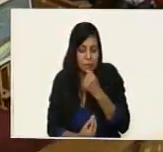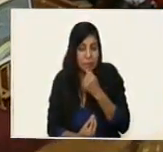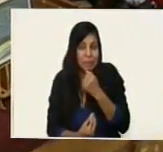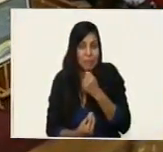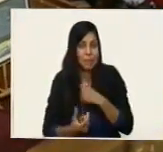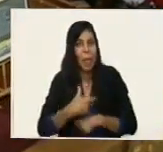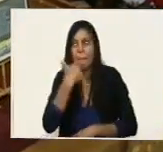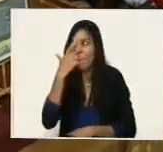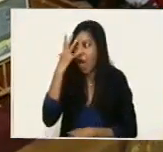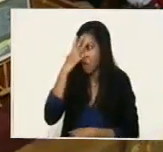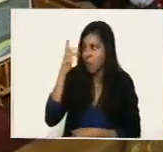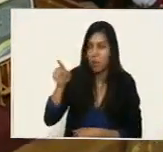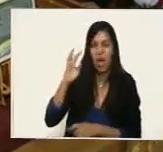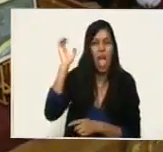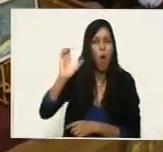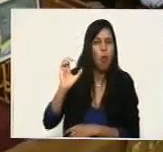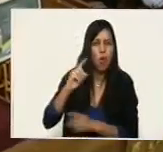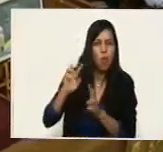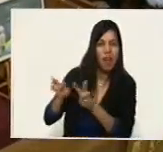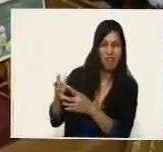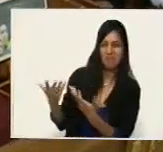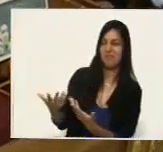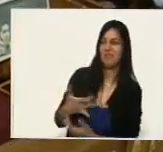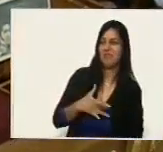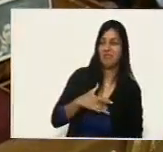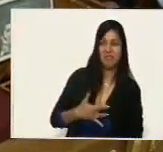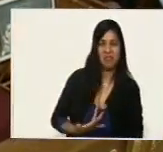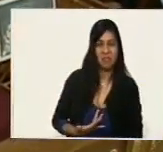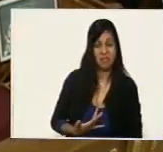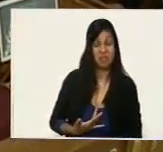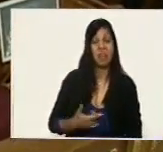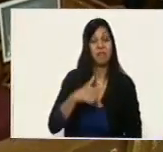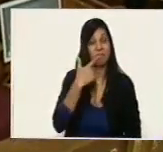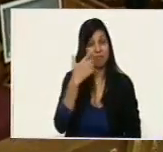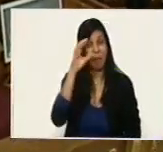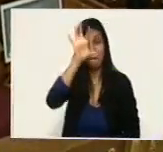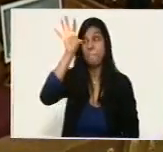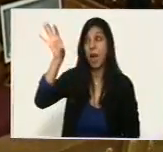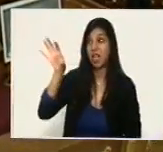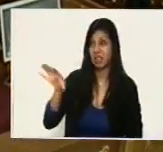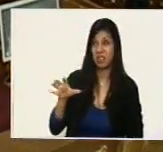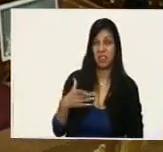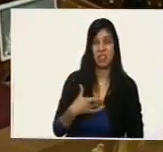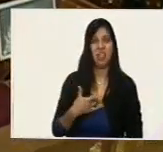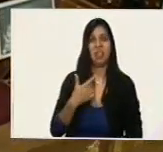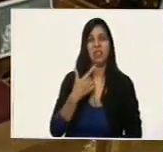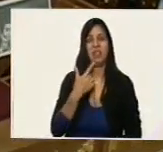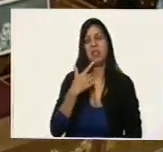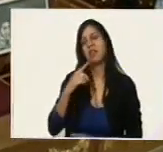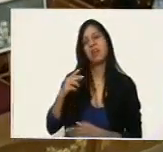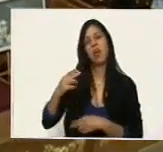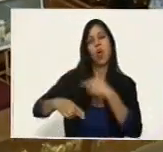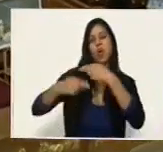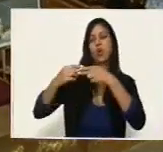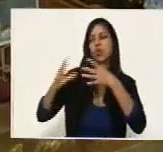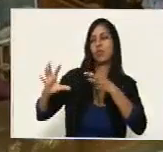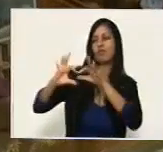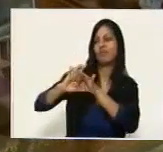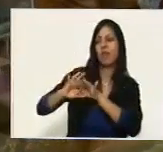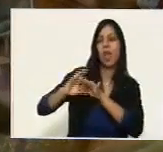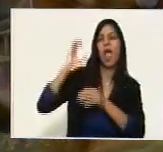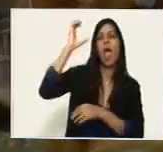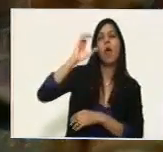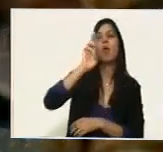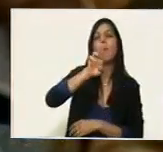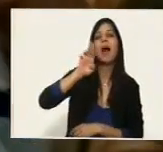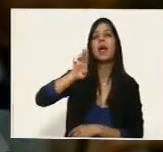cuando esos países, lo digo con franqueza, cuando se empezó a construir la Unión Europea, se